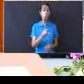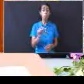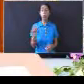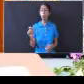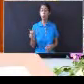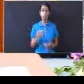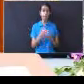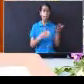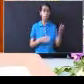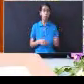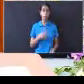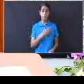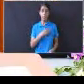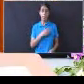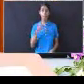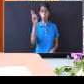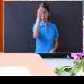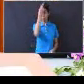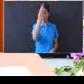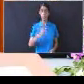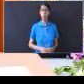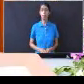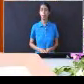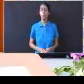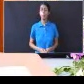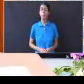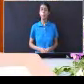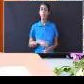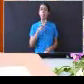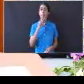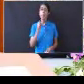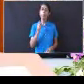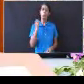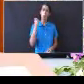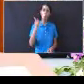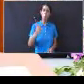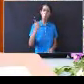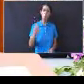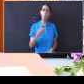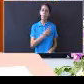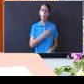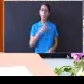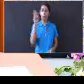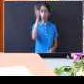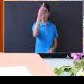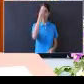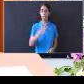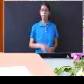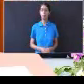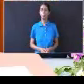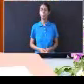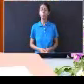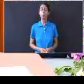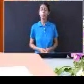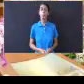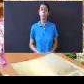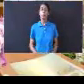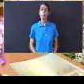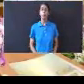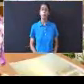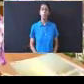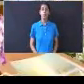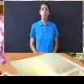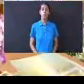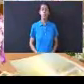Es el deseo del rey. Es un deseo. Es un buen deseo del rey. Y sepultaron los